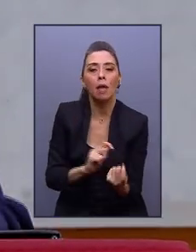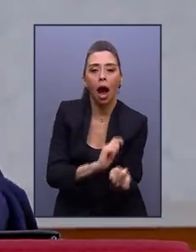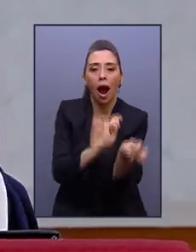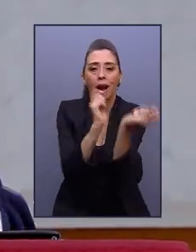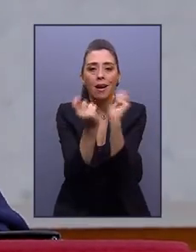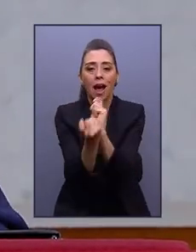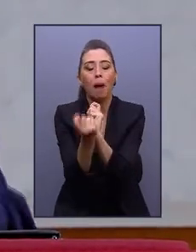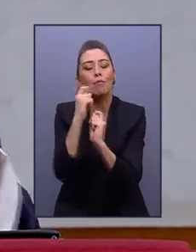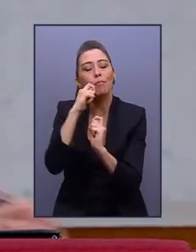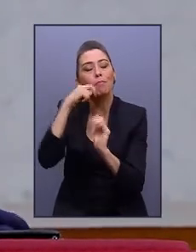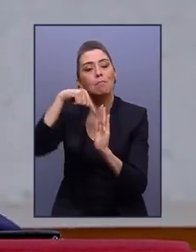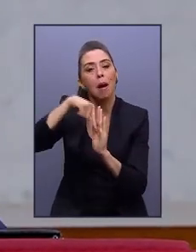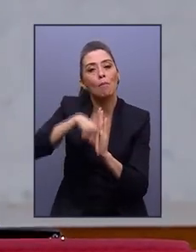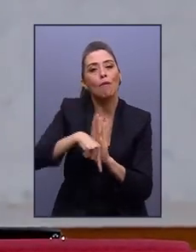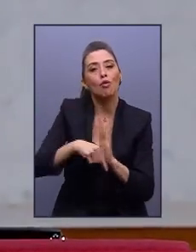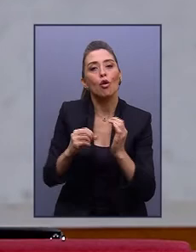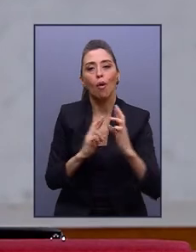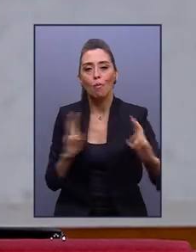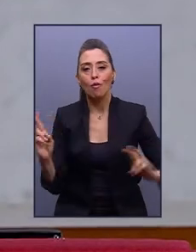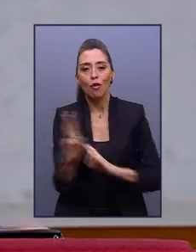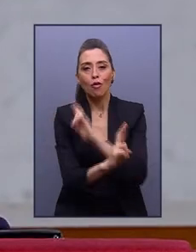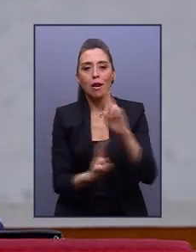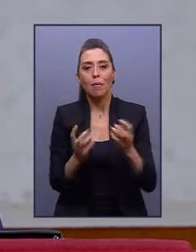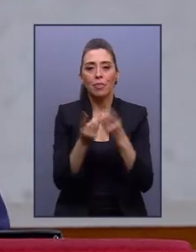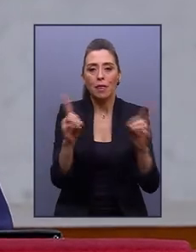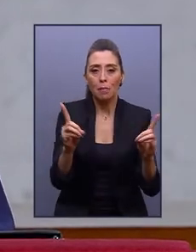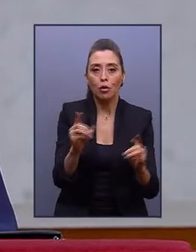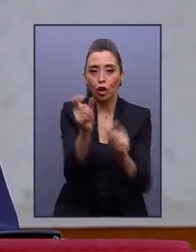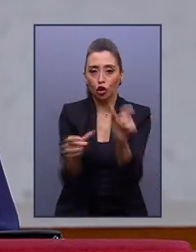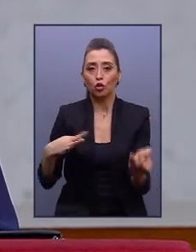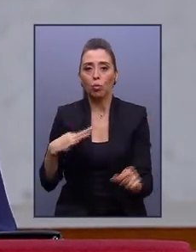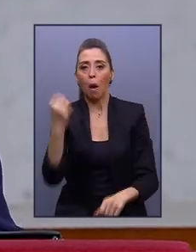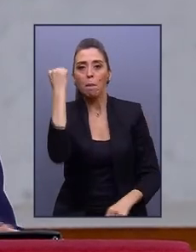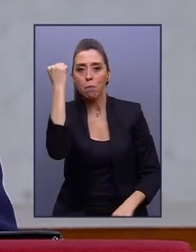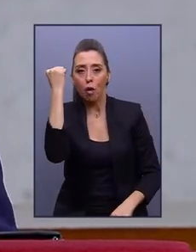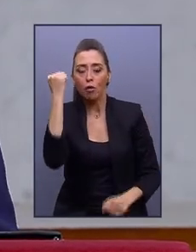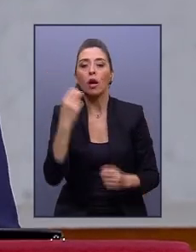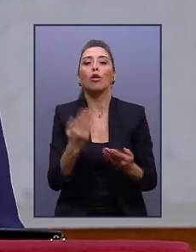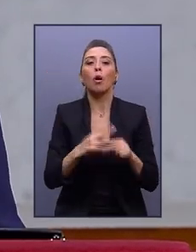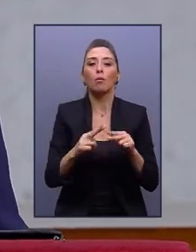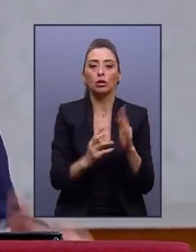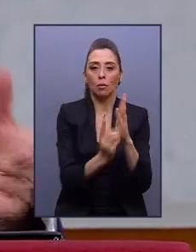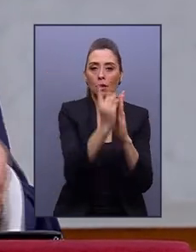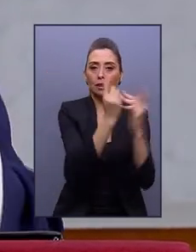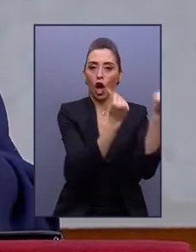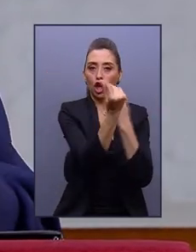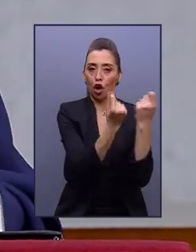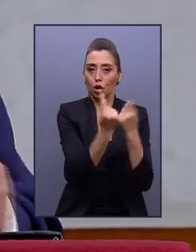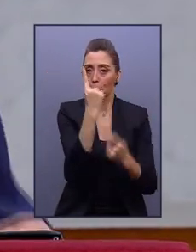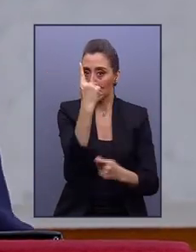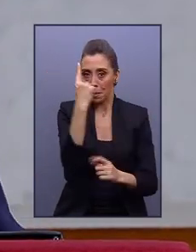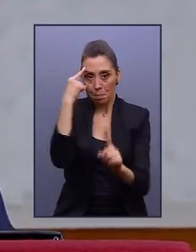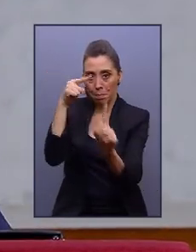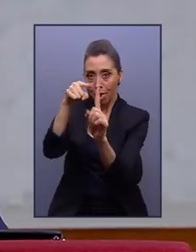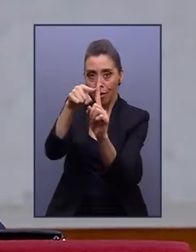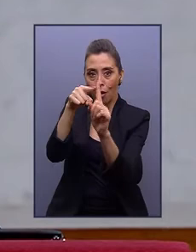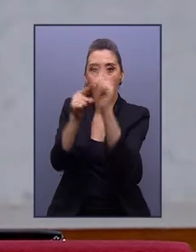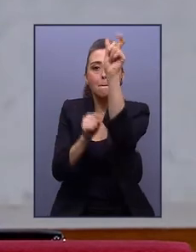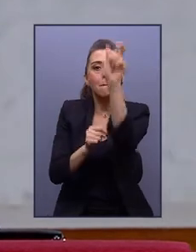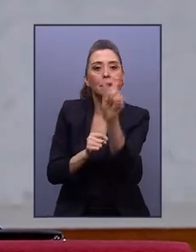sentido más profundo a la convivencia democrática, al poder de la ciudadanía y a los caminos del desarrollo económico, poniendo a las personas en primer